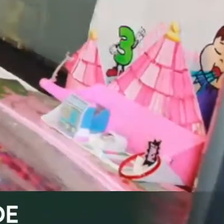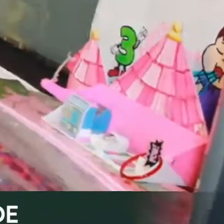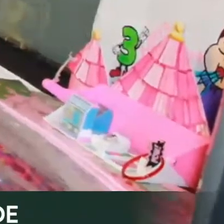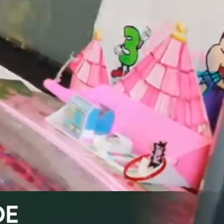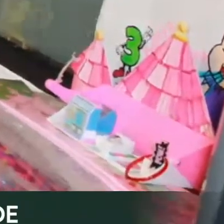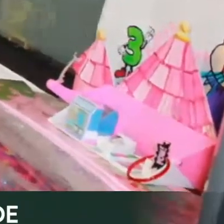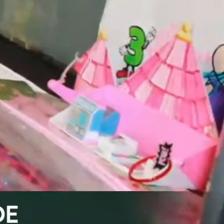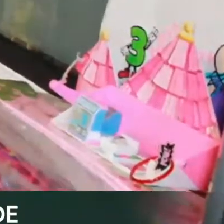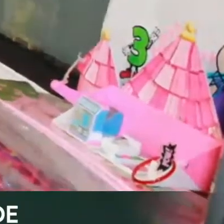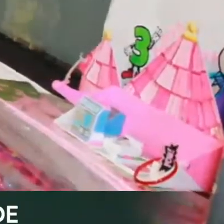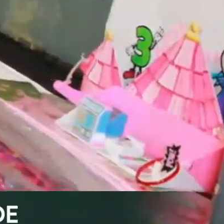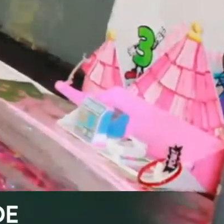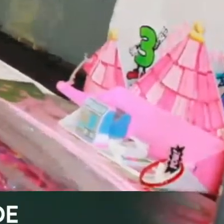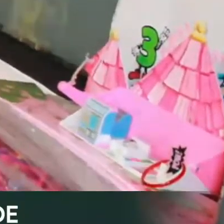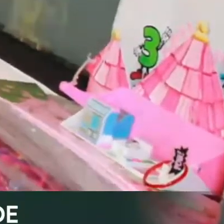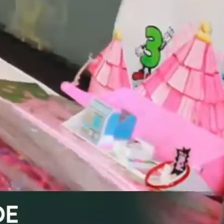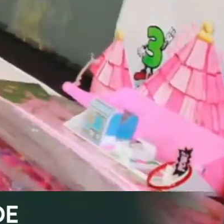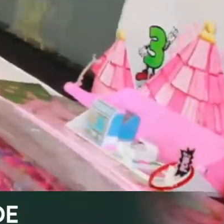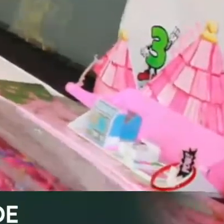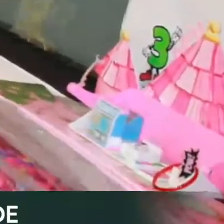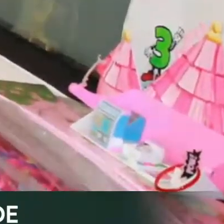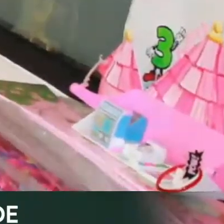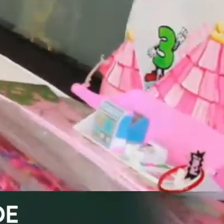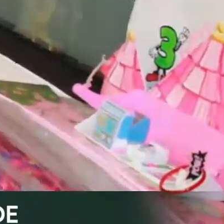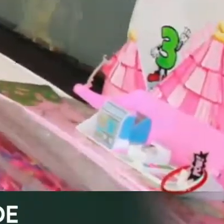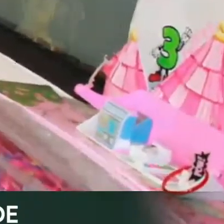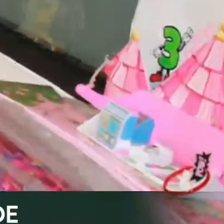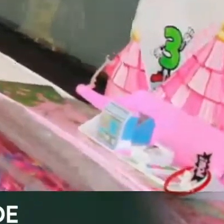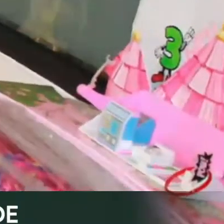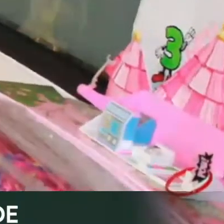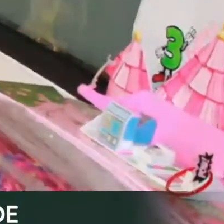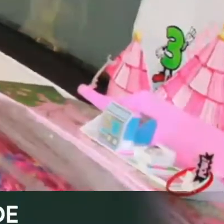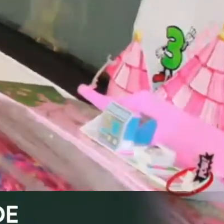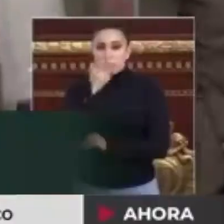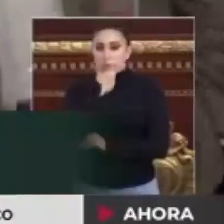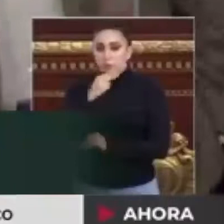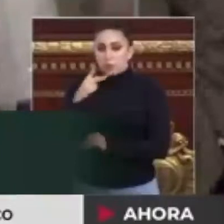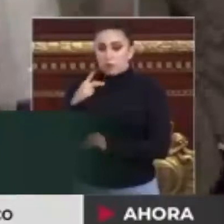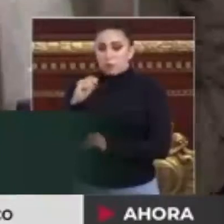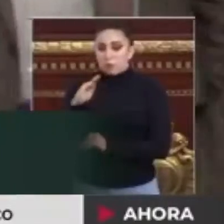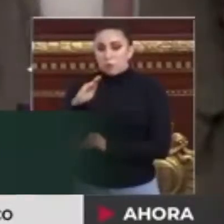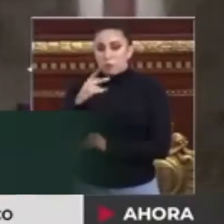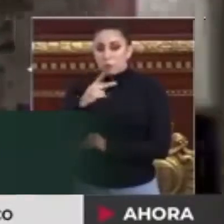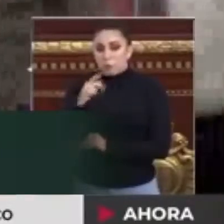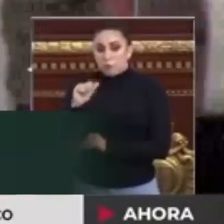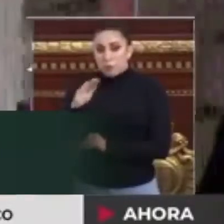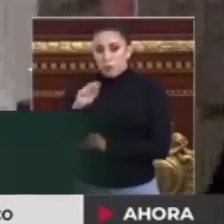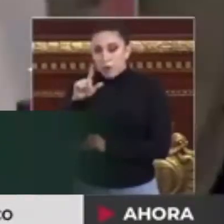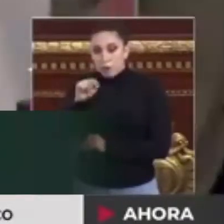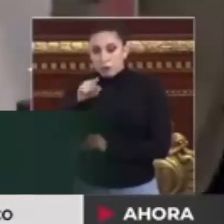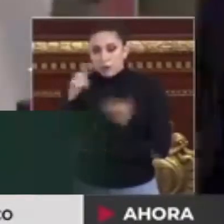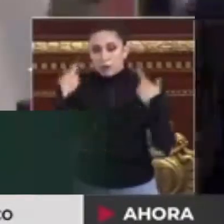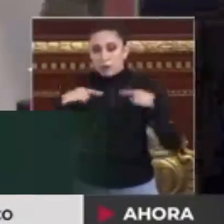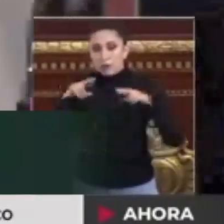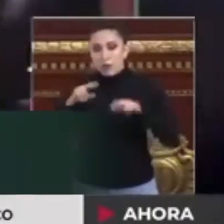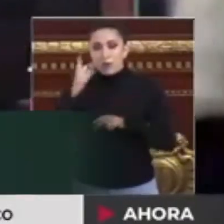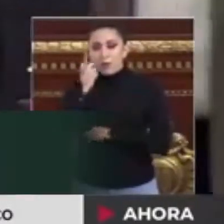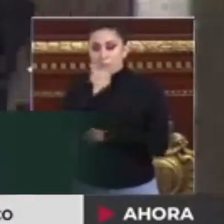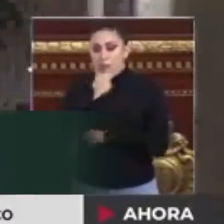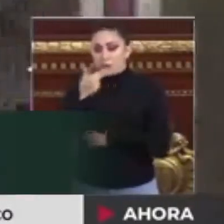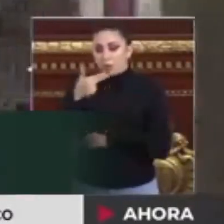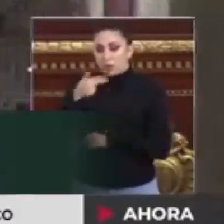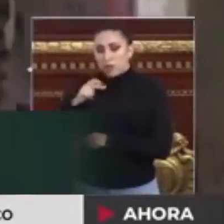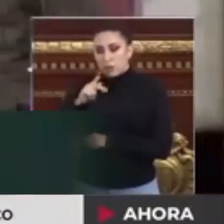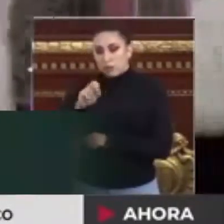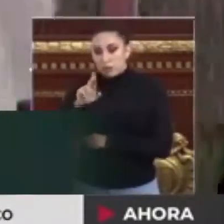Desarrollo Integral de la Familia en la Ciudad de México, Estela Damián Peralta, las y los diputados pidieron un informe de las acciones a favor de la tutela e